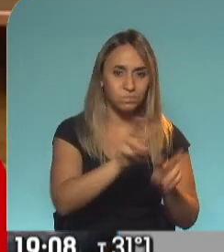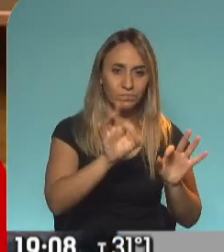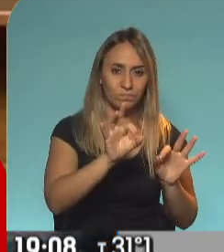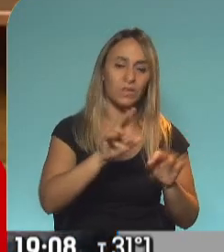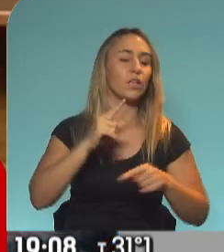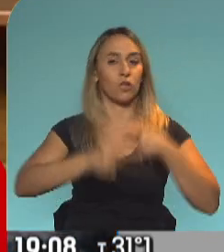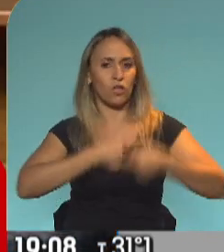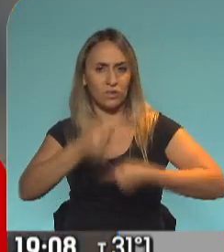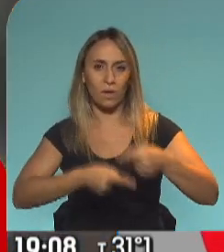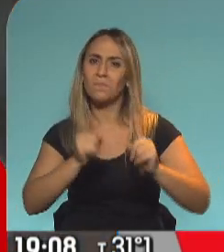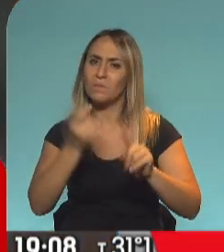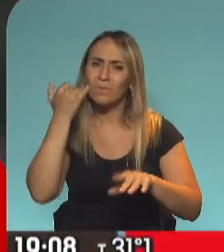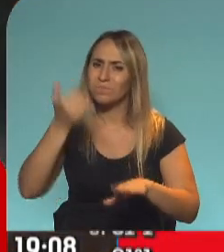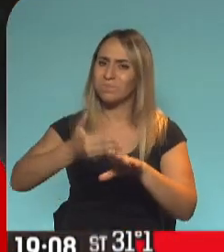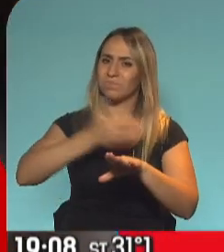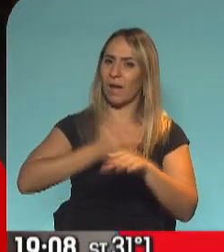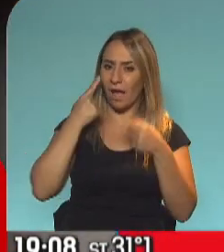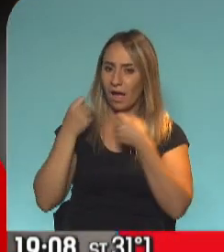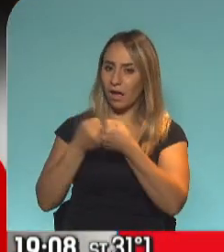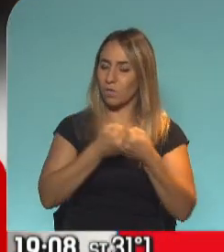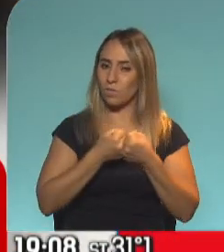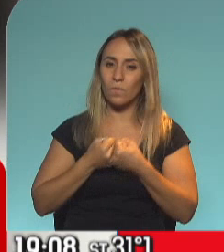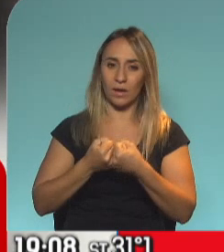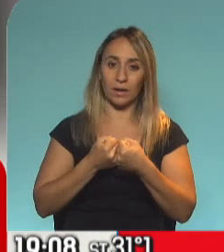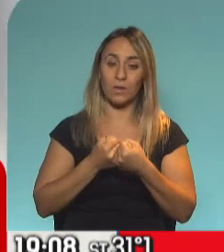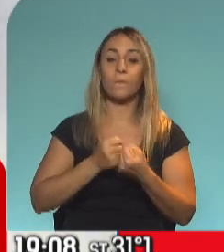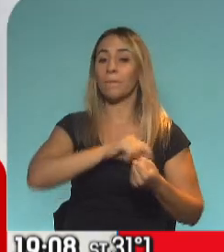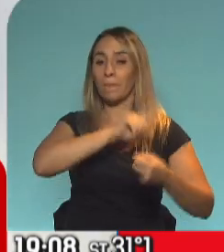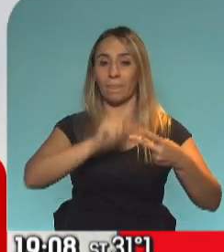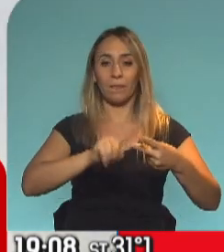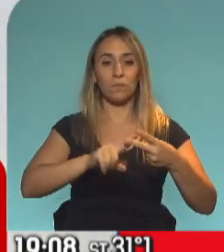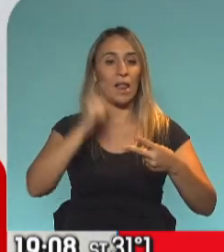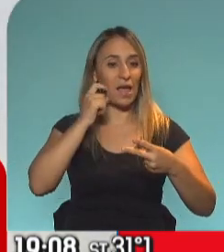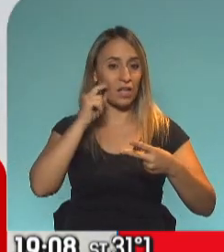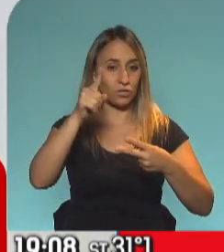el marco de la segunda parada del programa Ciudades Alternas.